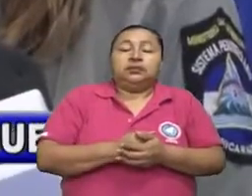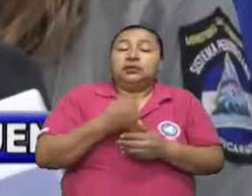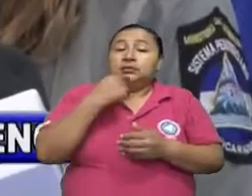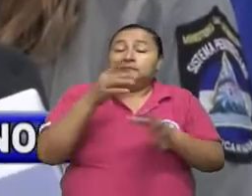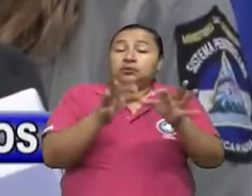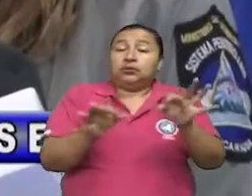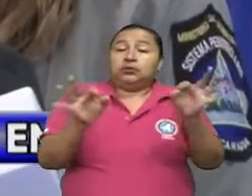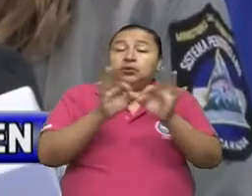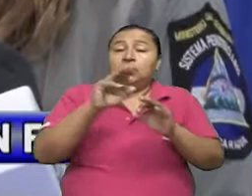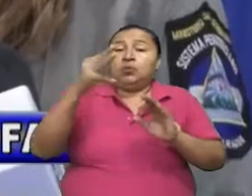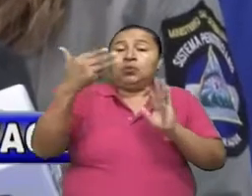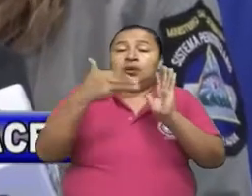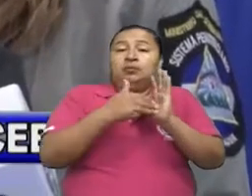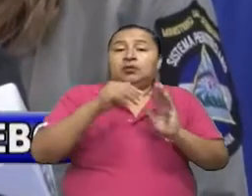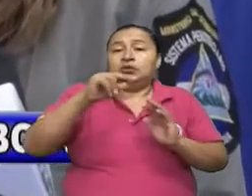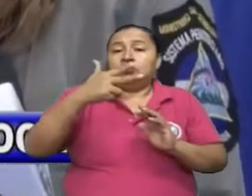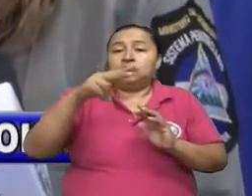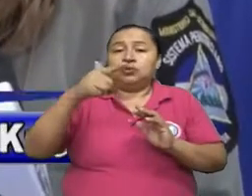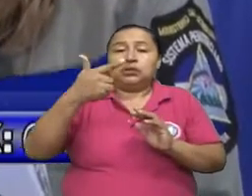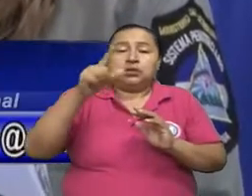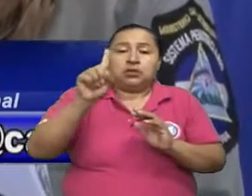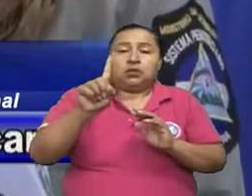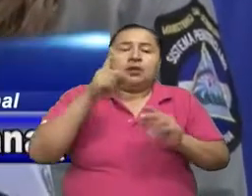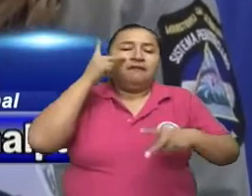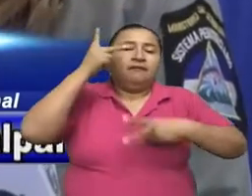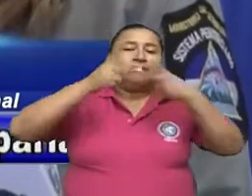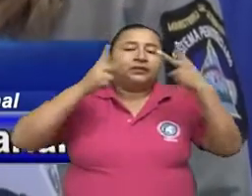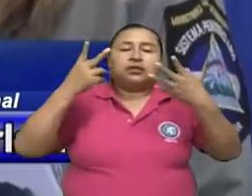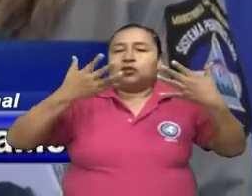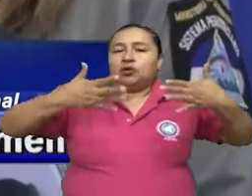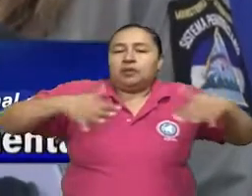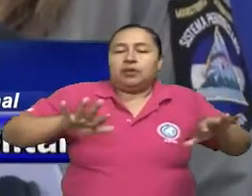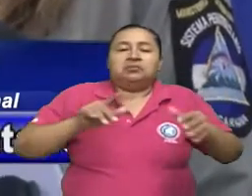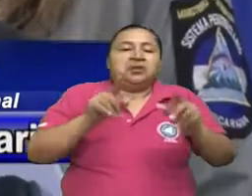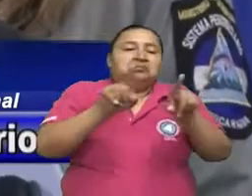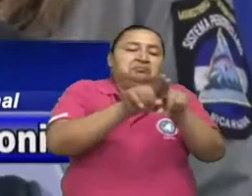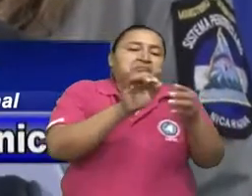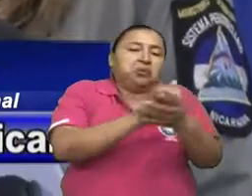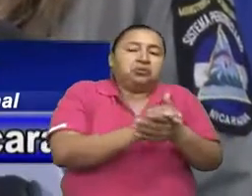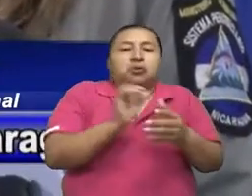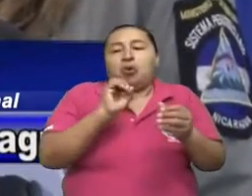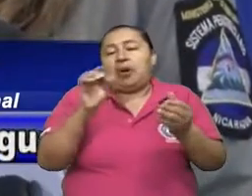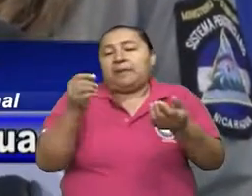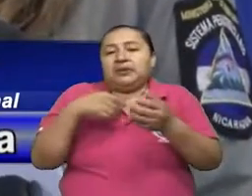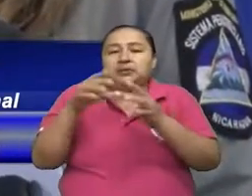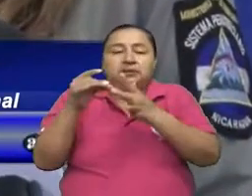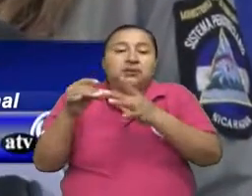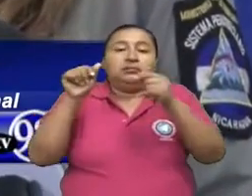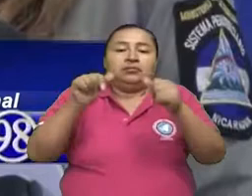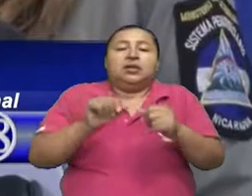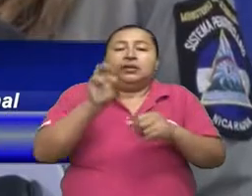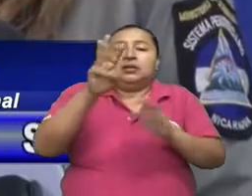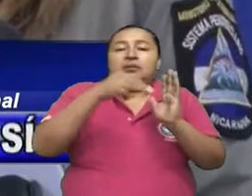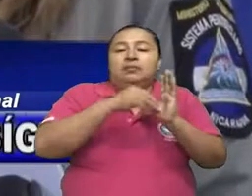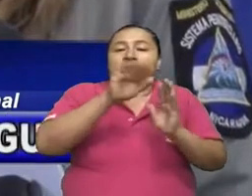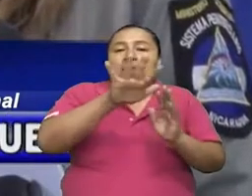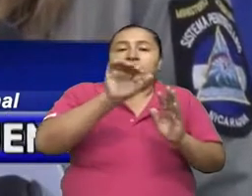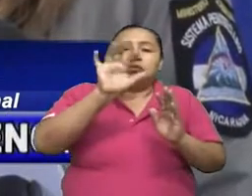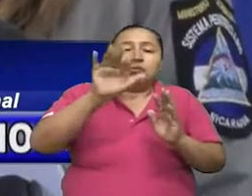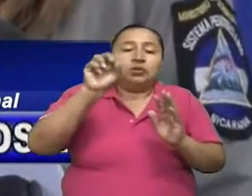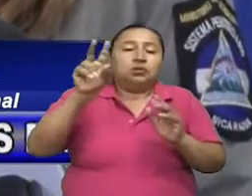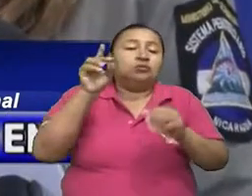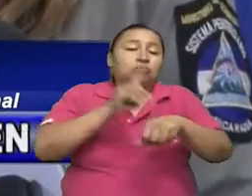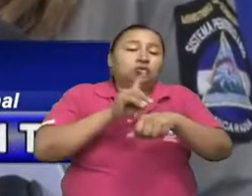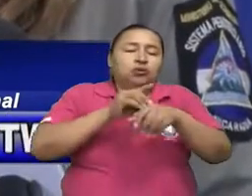Destacando 9.871 visitas ordinarias, conyugales y especiales, 3.552 atenciones